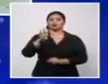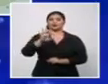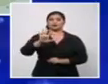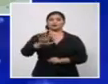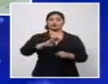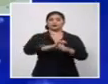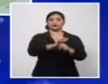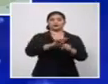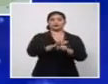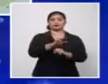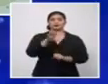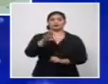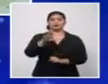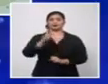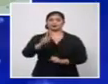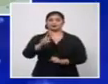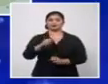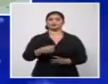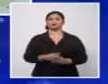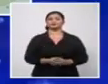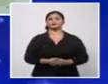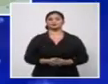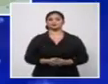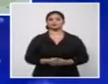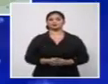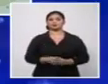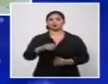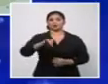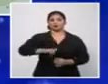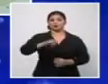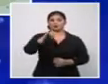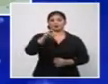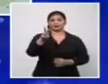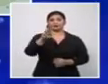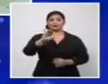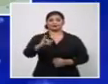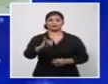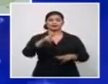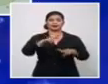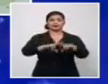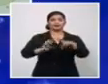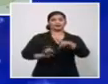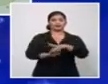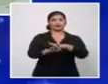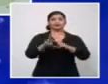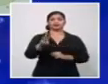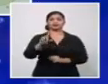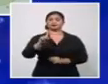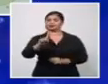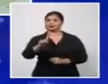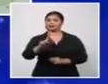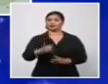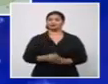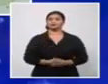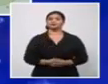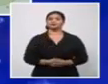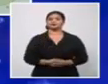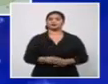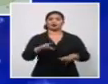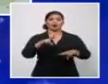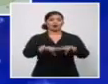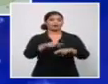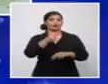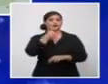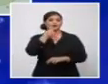Naranjo 42, Boyeros 36, Habana del Este 31, Habana Vieja